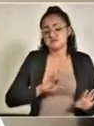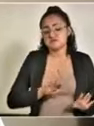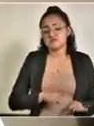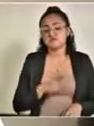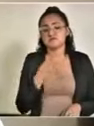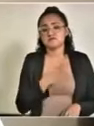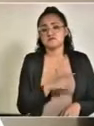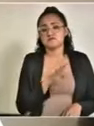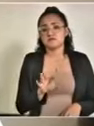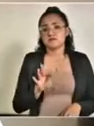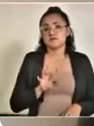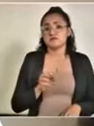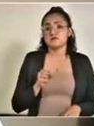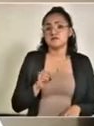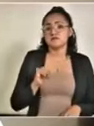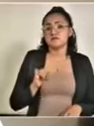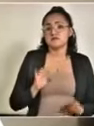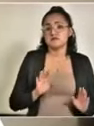de ese tribunal.